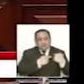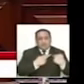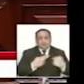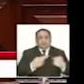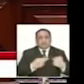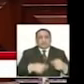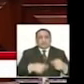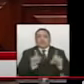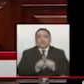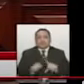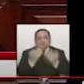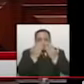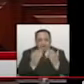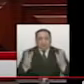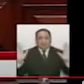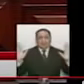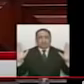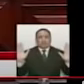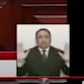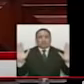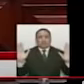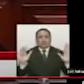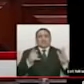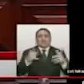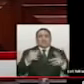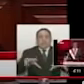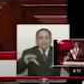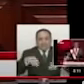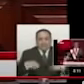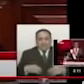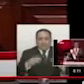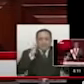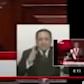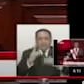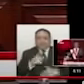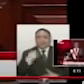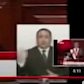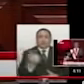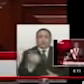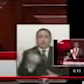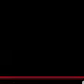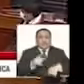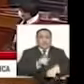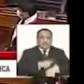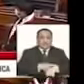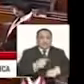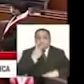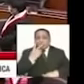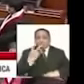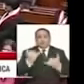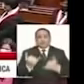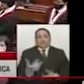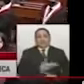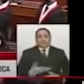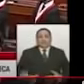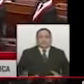academia que ha trabajado años en Agenda Perú, que ha hecho unos 20 planes de gobierno y que es políticamente correcto. Pues entonces,